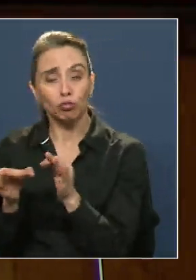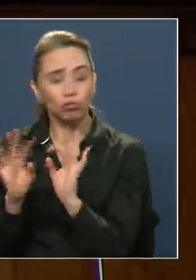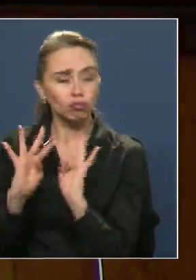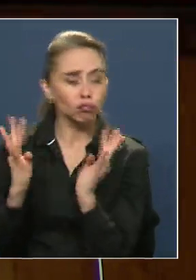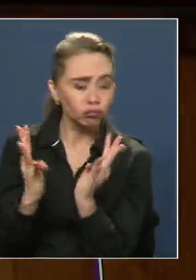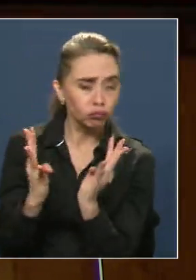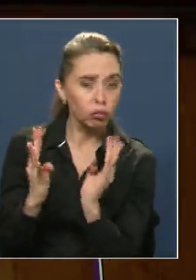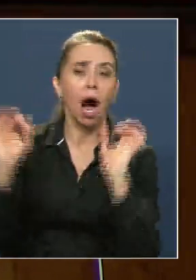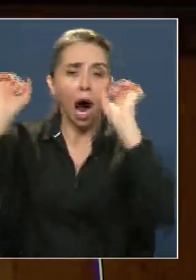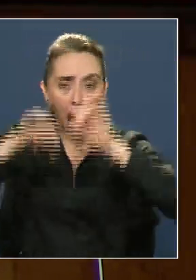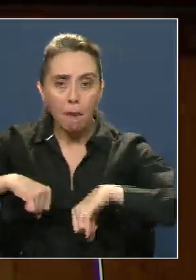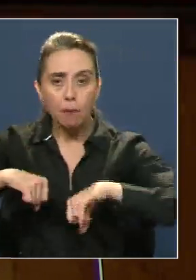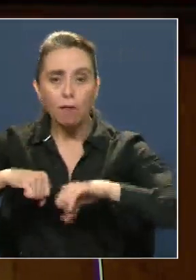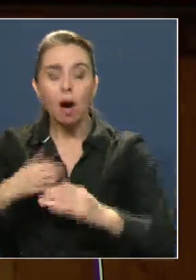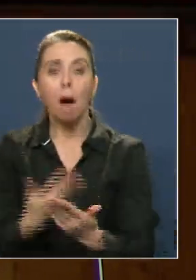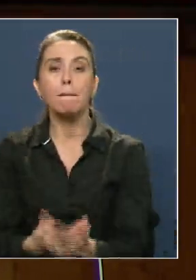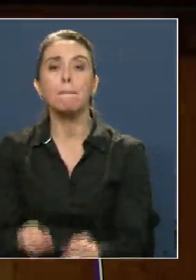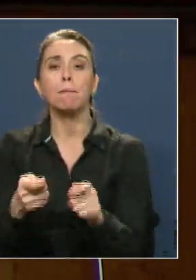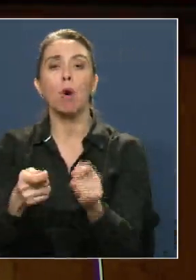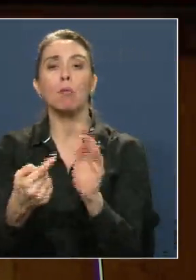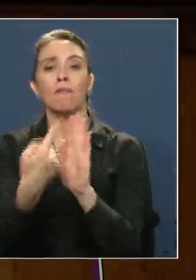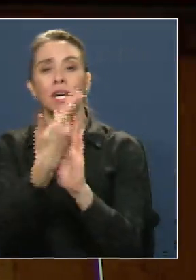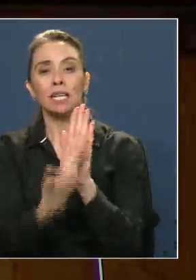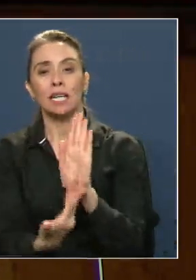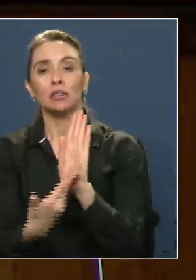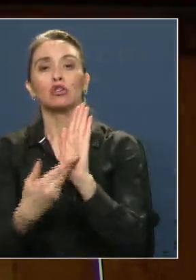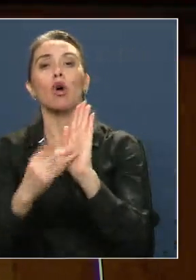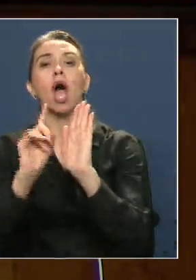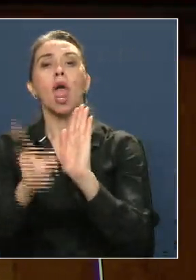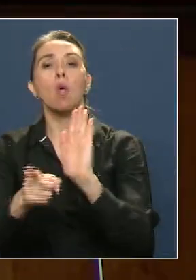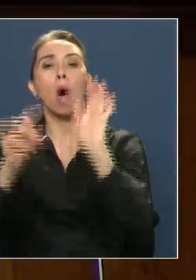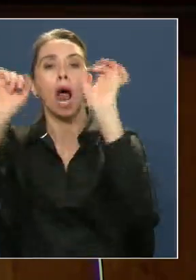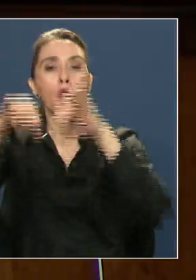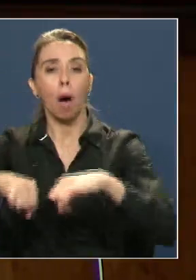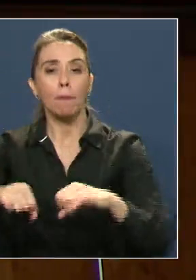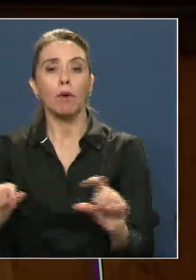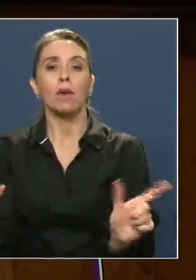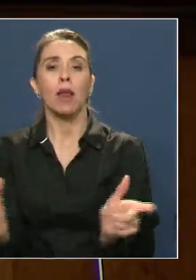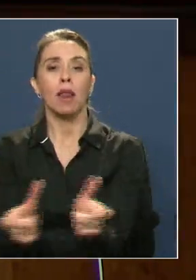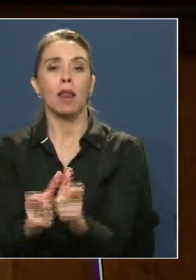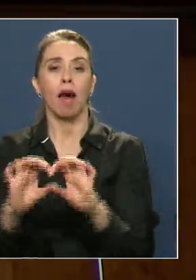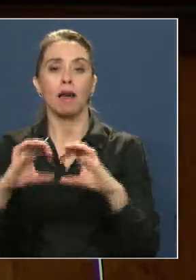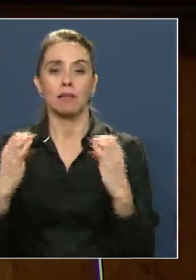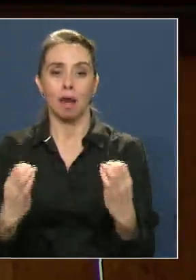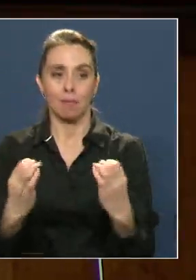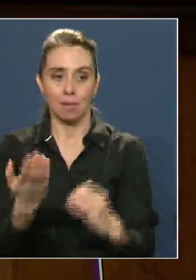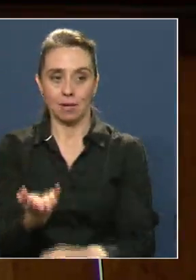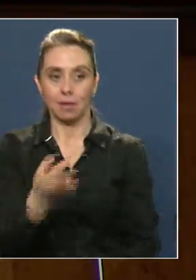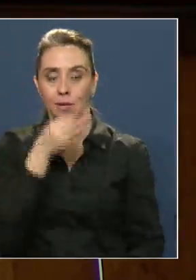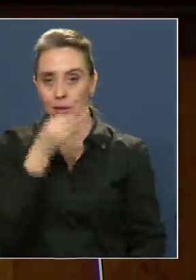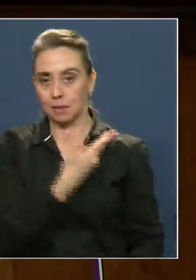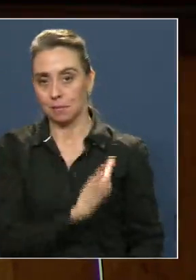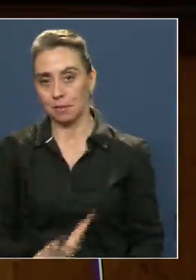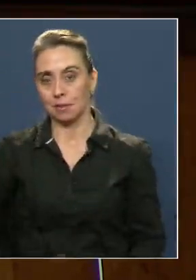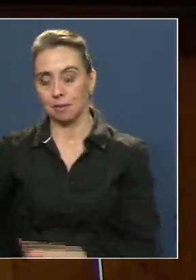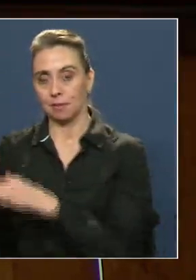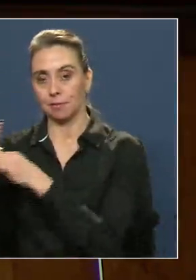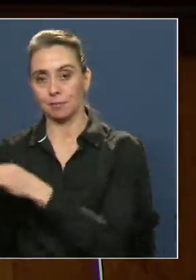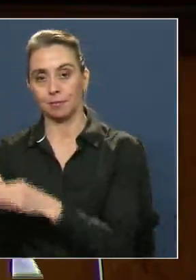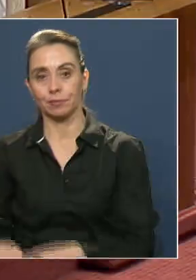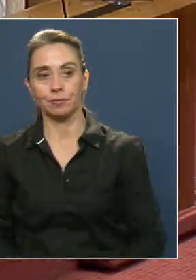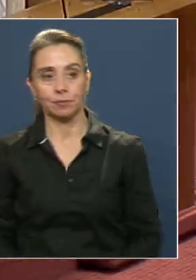por la misma, proponiendo su aprobación en igual forma a esta honorable Cámara. Gracias, presidente.